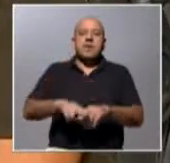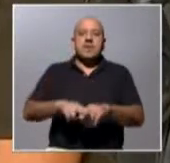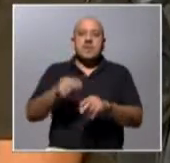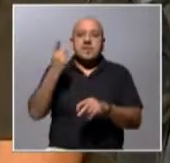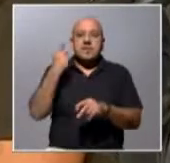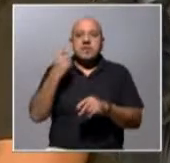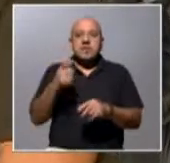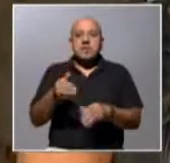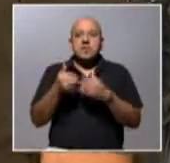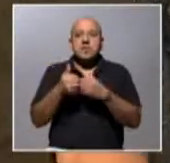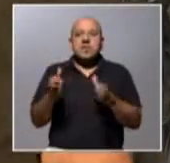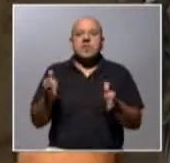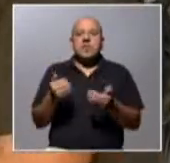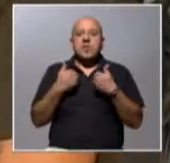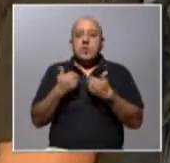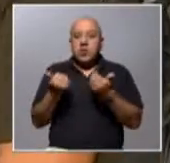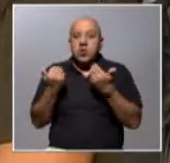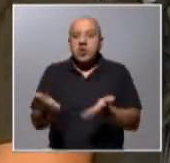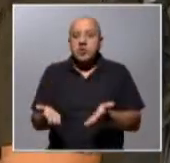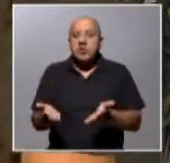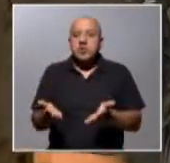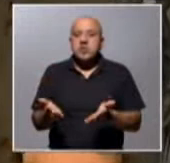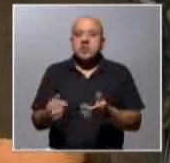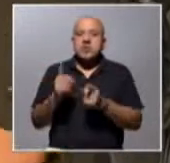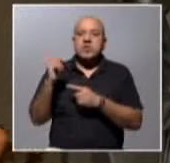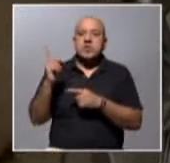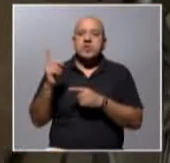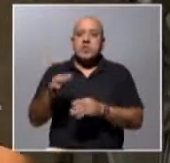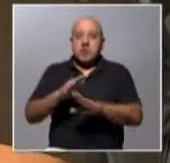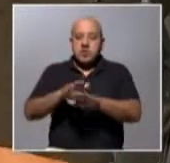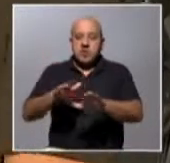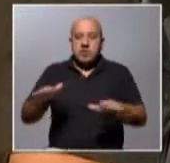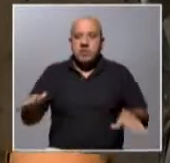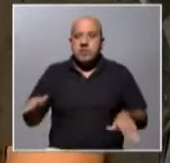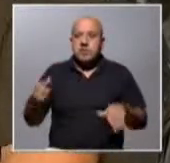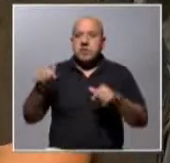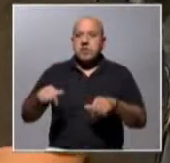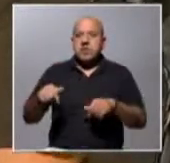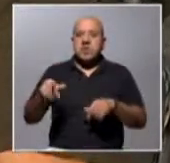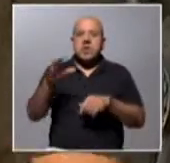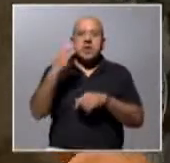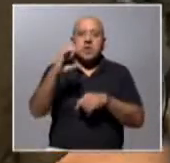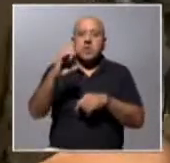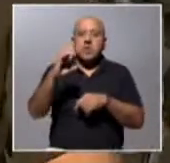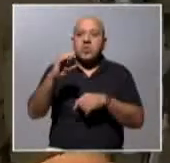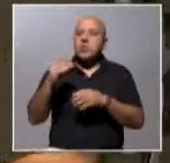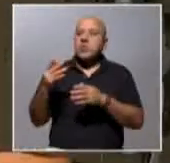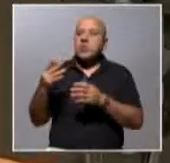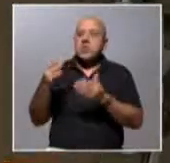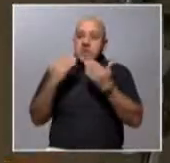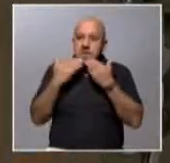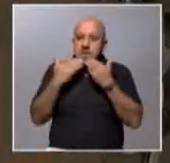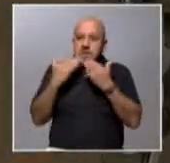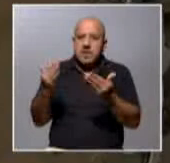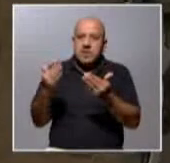empezamos con una donación que nos hicieron llegar a través de gente conocida, muy allegada al club, que desde ya les digo que